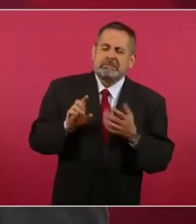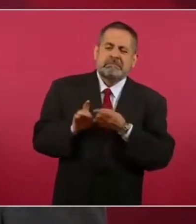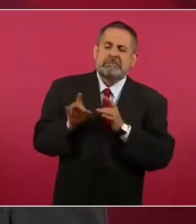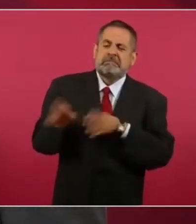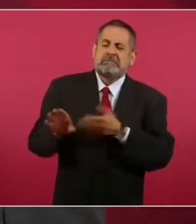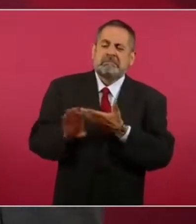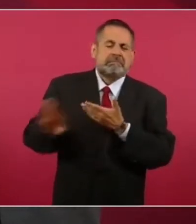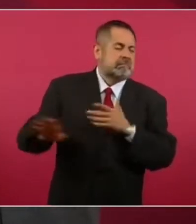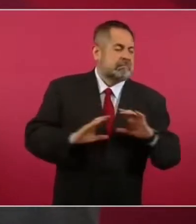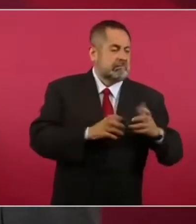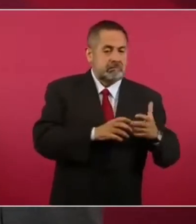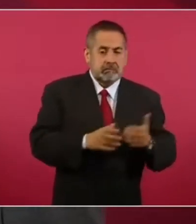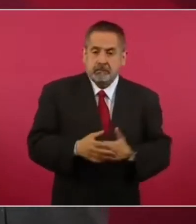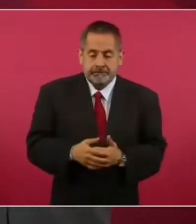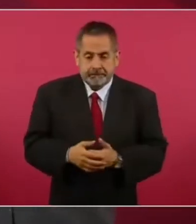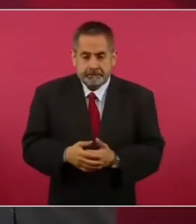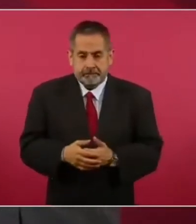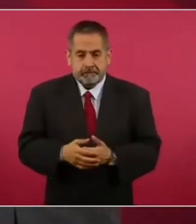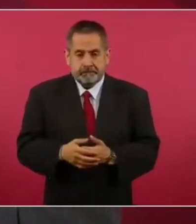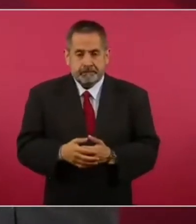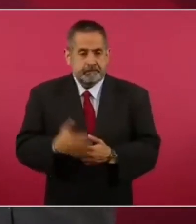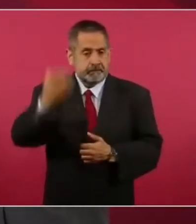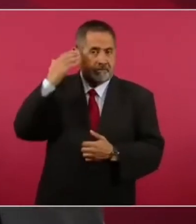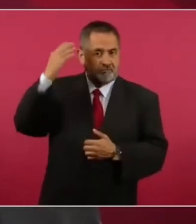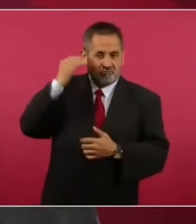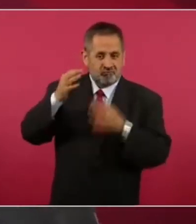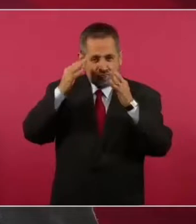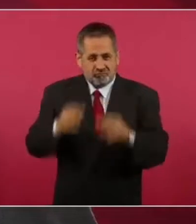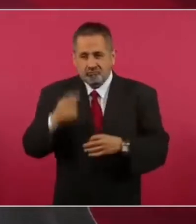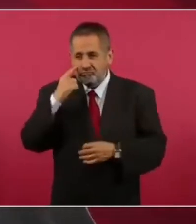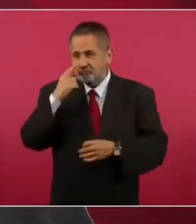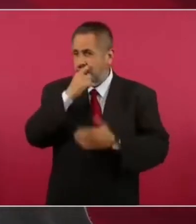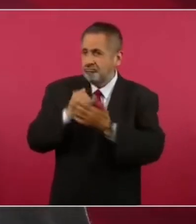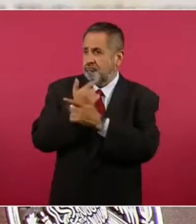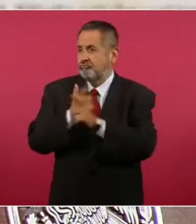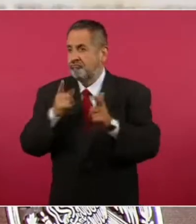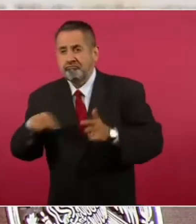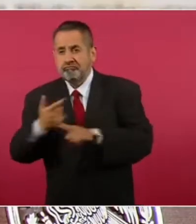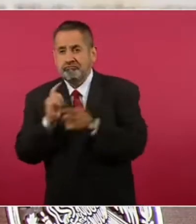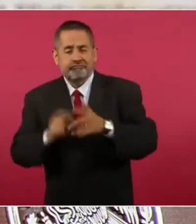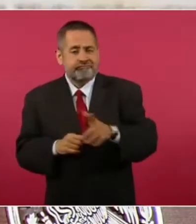No vivíamos en una democracia, era una oligarquía.